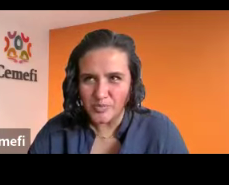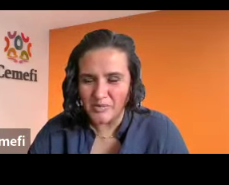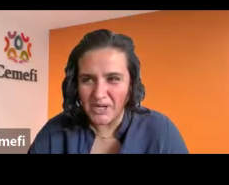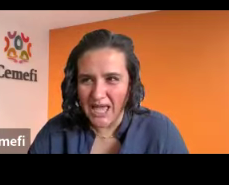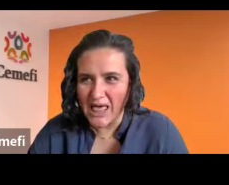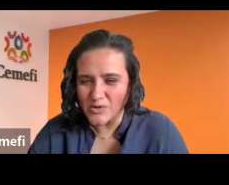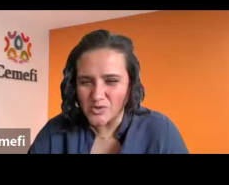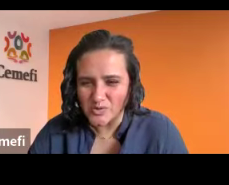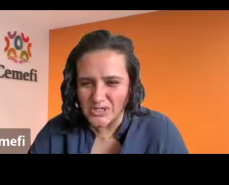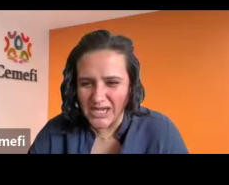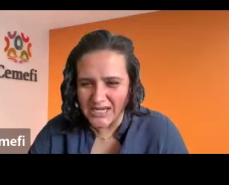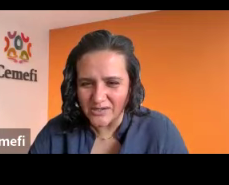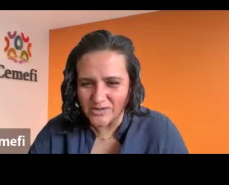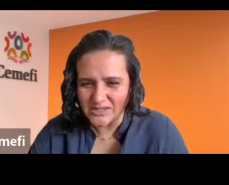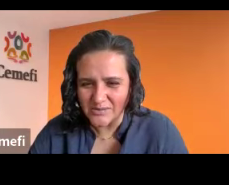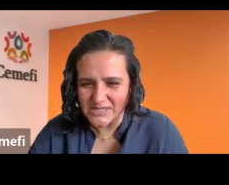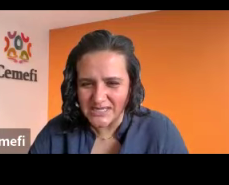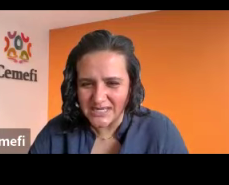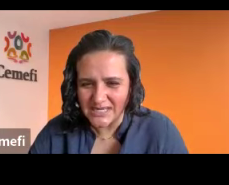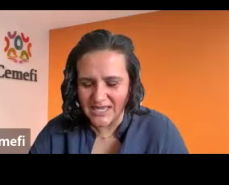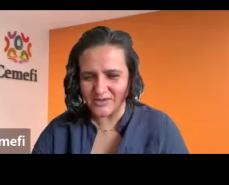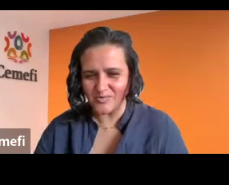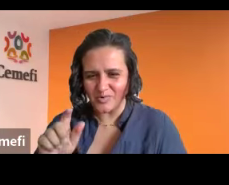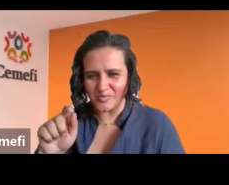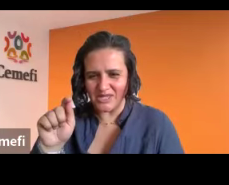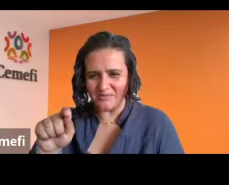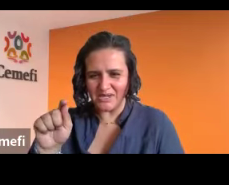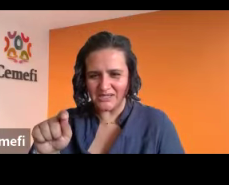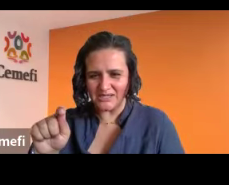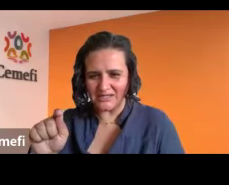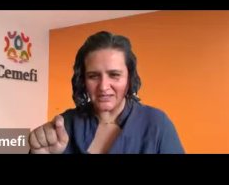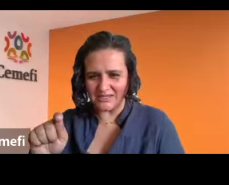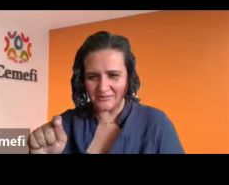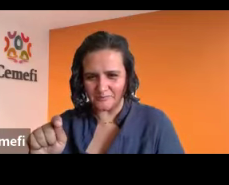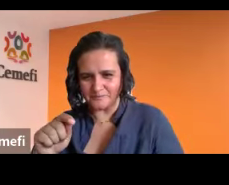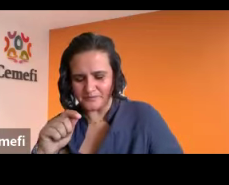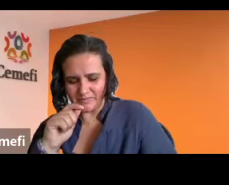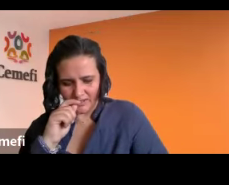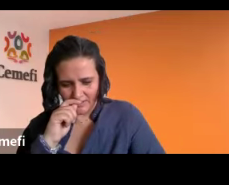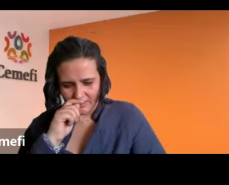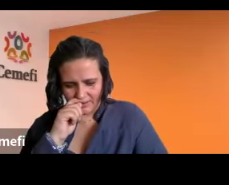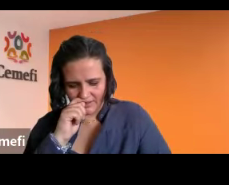en los supermercados o en los cajeros a través de, ay, ¿cómo le llaman?